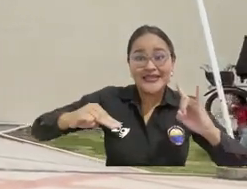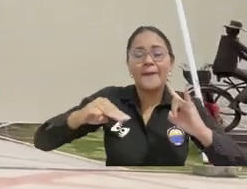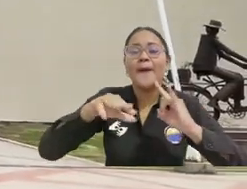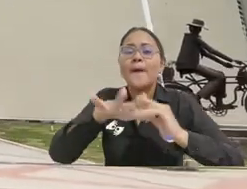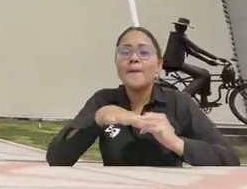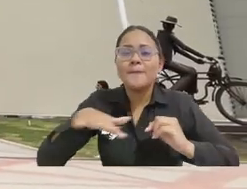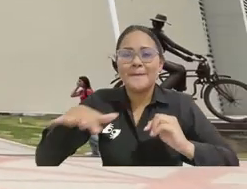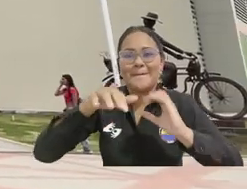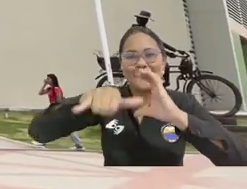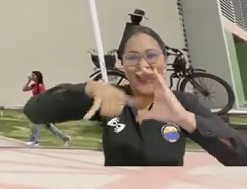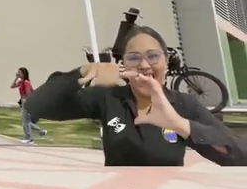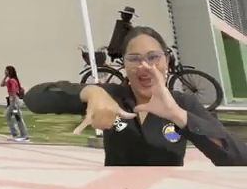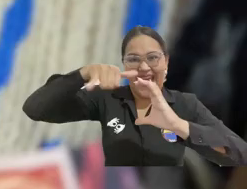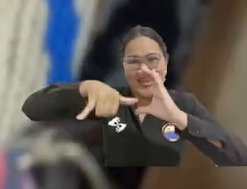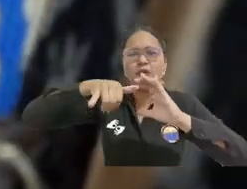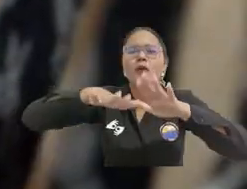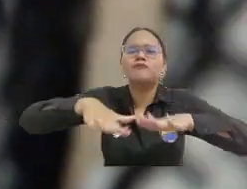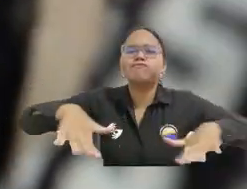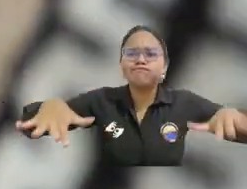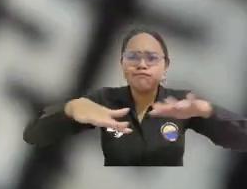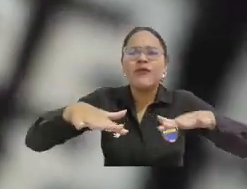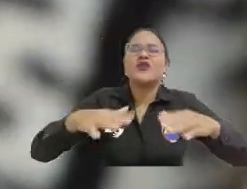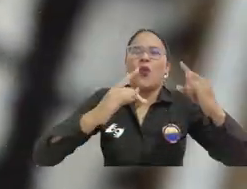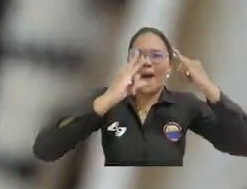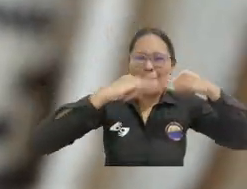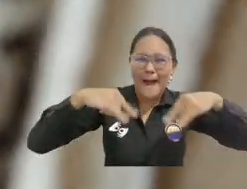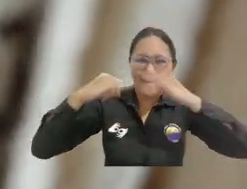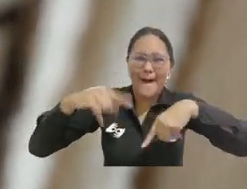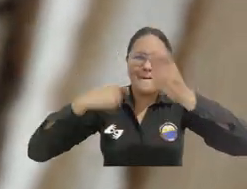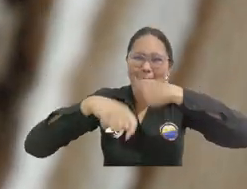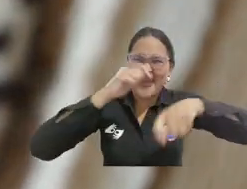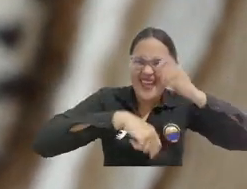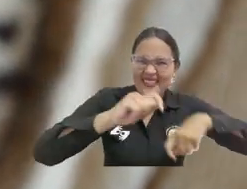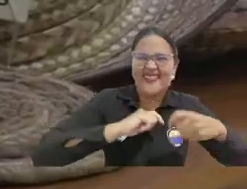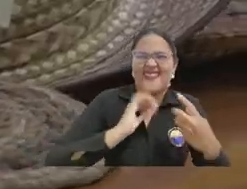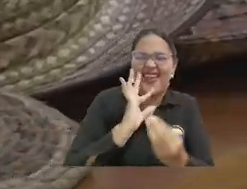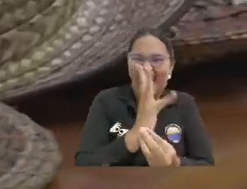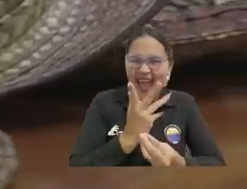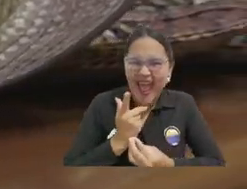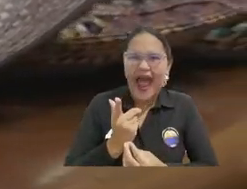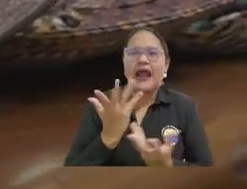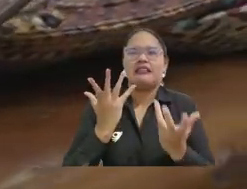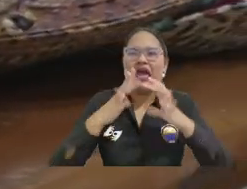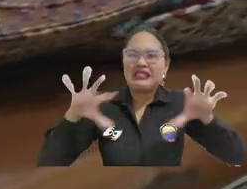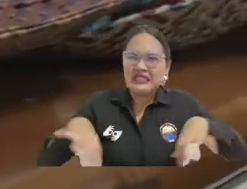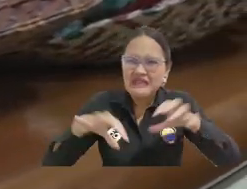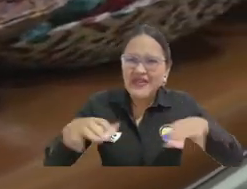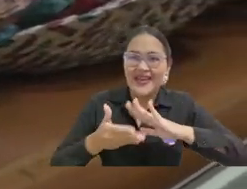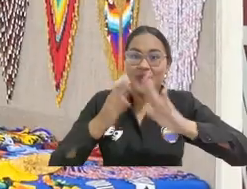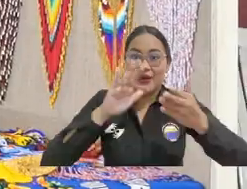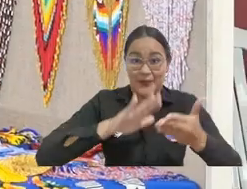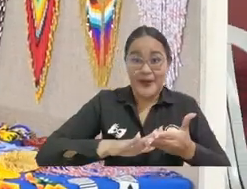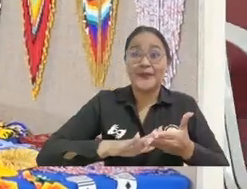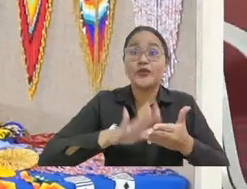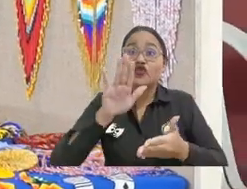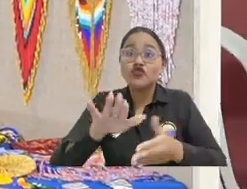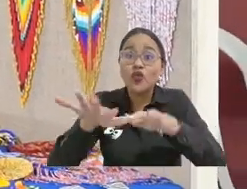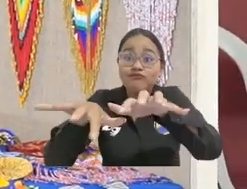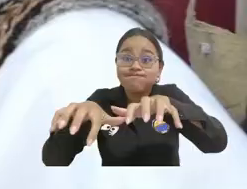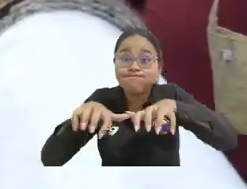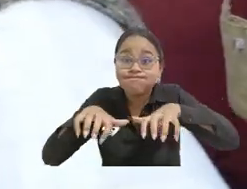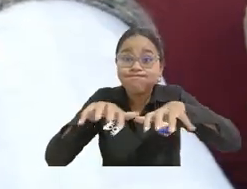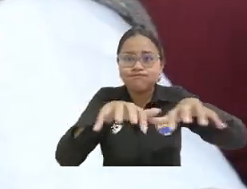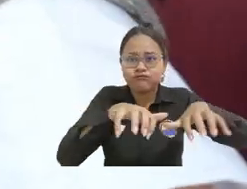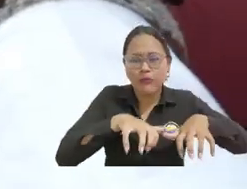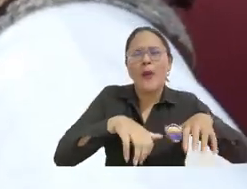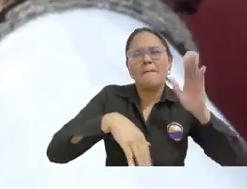será el edificio de aulas Mar Caribe y sus alrededores, espacio donde habrá venta de artesanías y demostraciones de oficio de las comunidades.